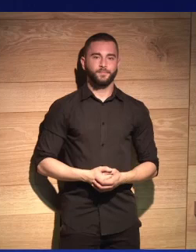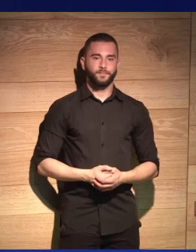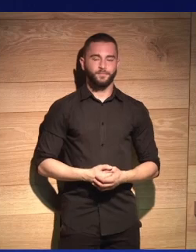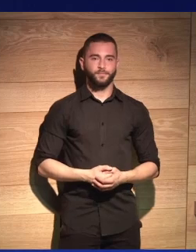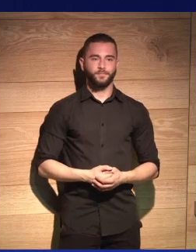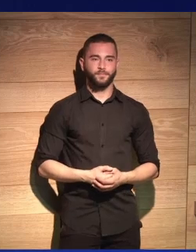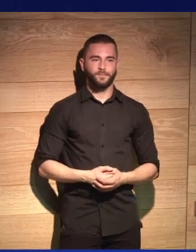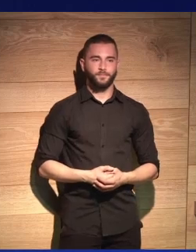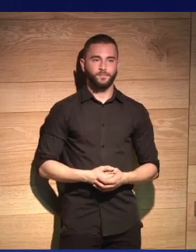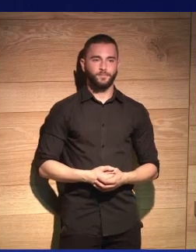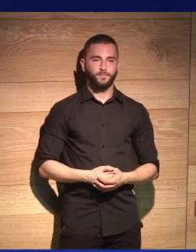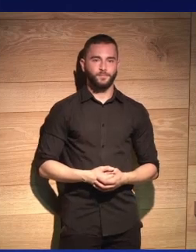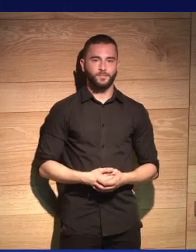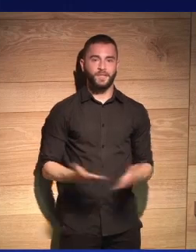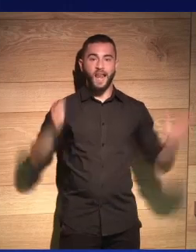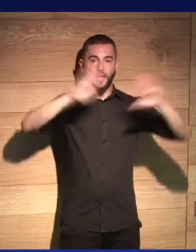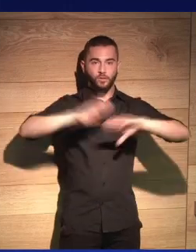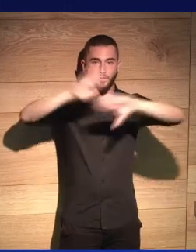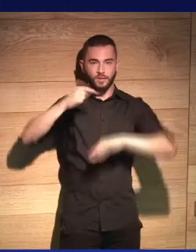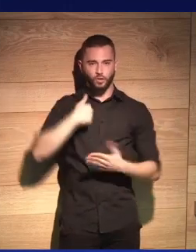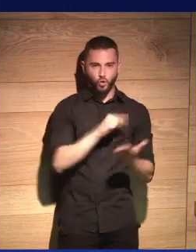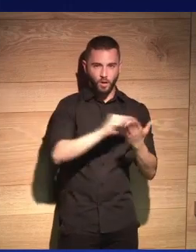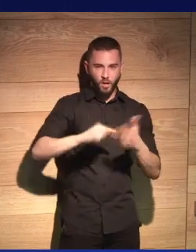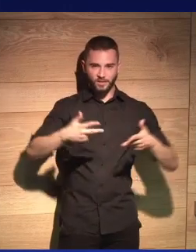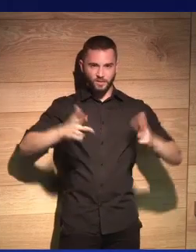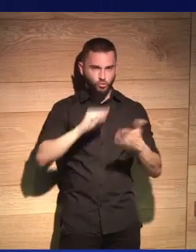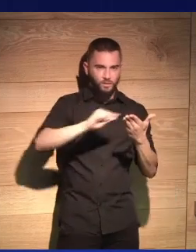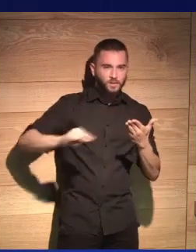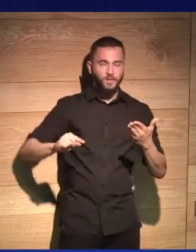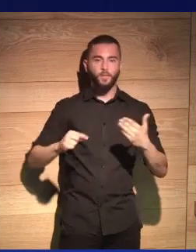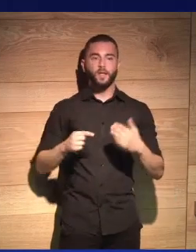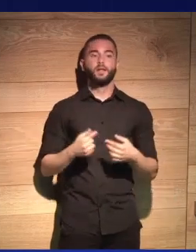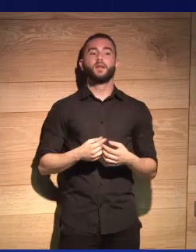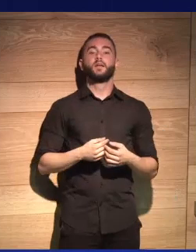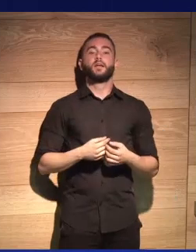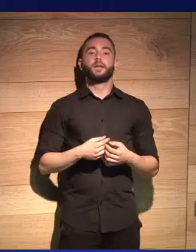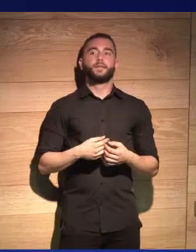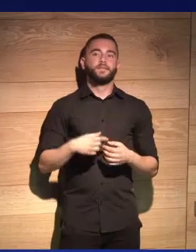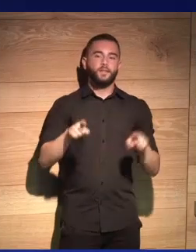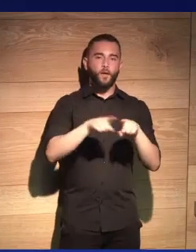las noches en que me siento a escribir. Es decir, hay siempre una compañía de otras voces.